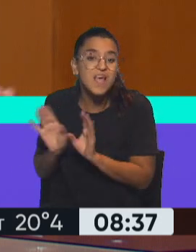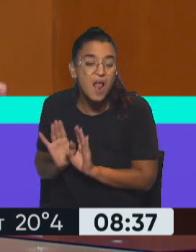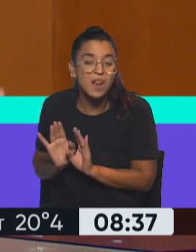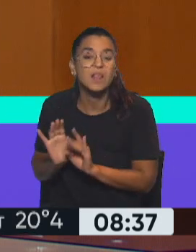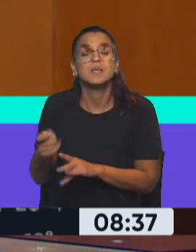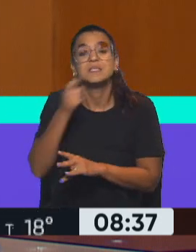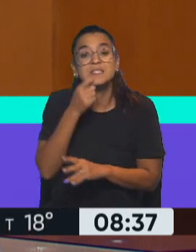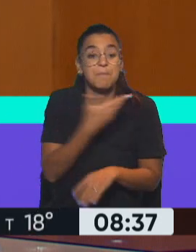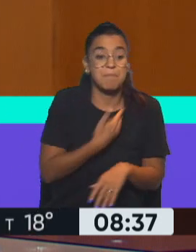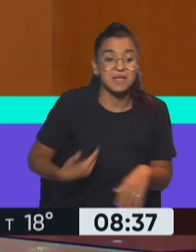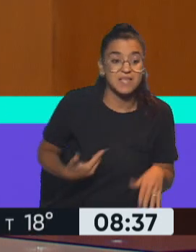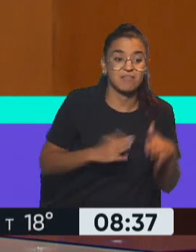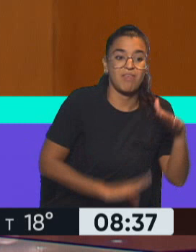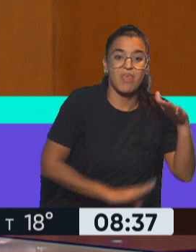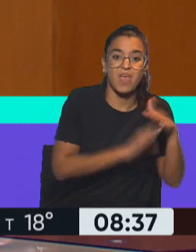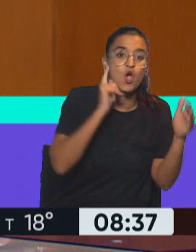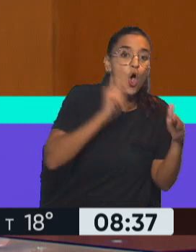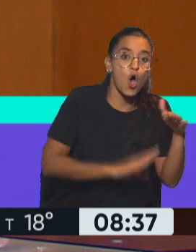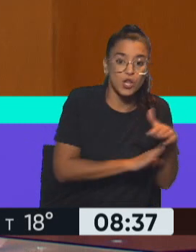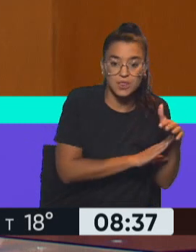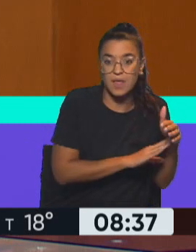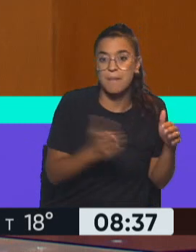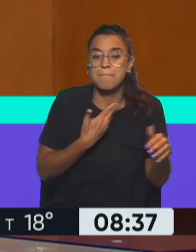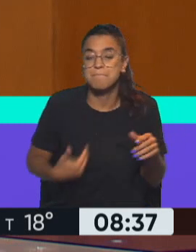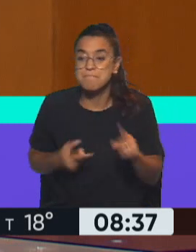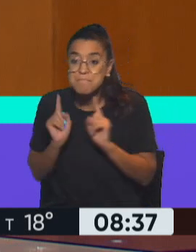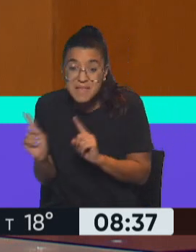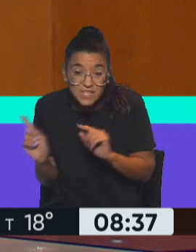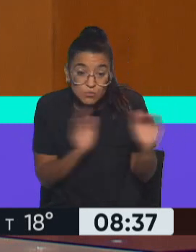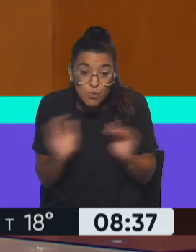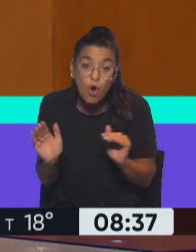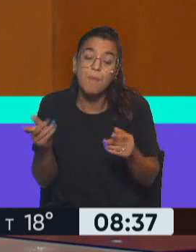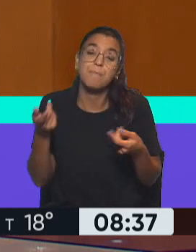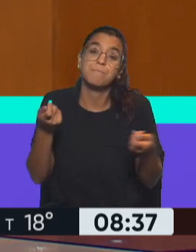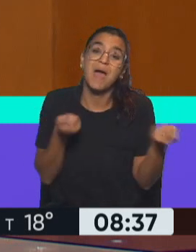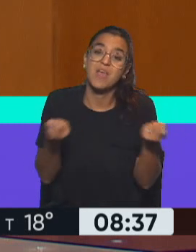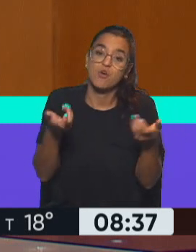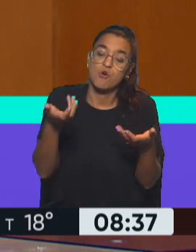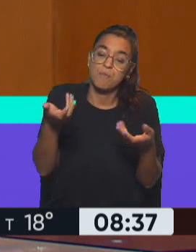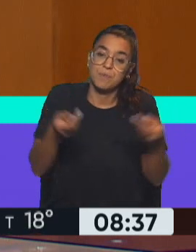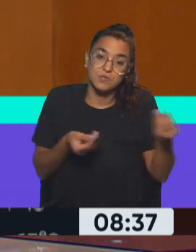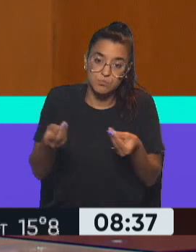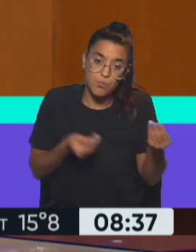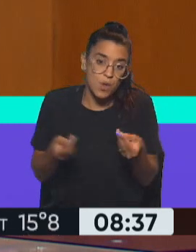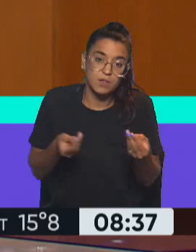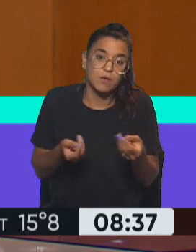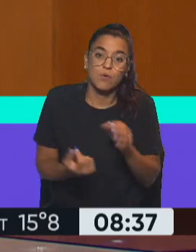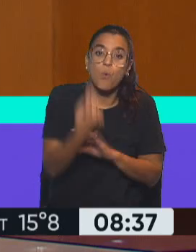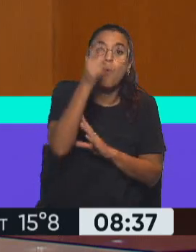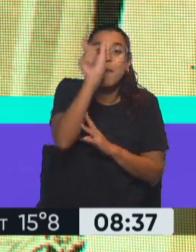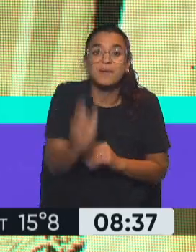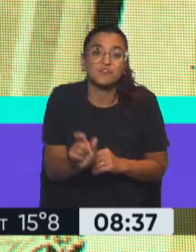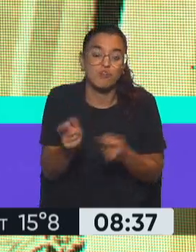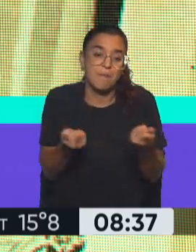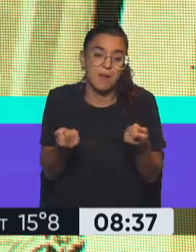presidente de la corte es el mismo que el presidente del consejo pues entonces el manejo de eso está concentrado prácticamente en una misma